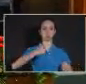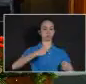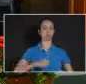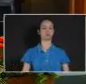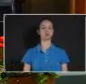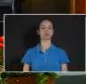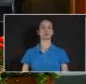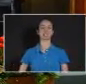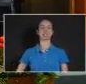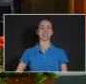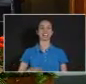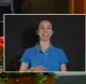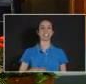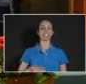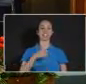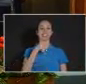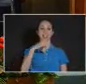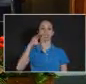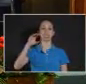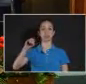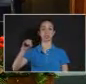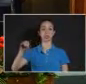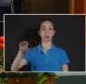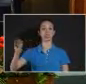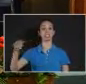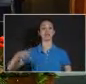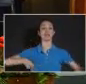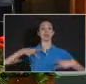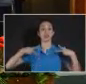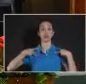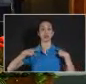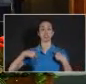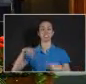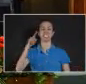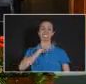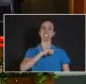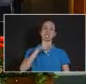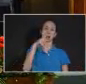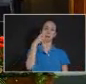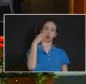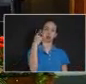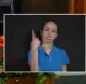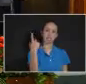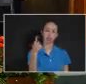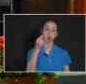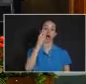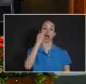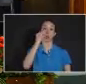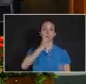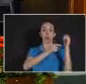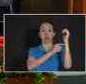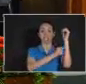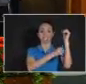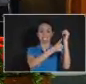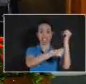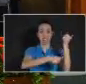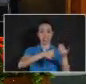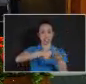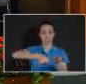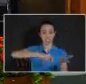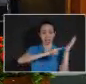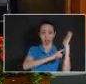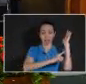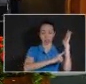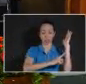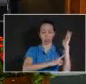Y es el muchachito que se salvó. Y anda buscando al tatuado. Ya ha matado a 10